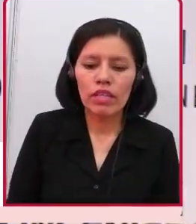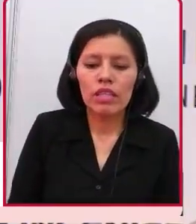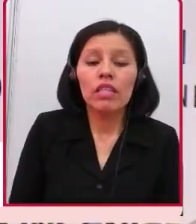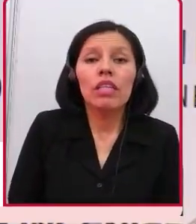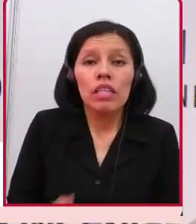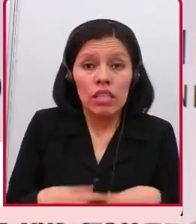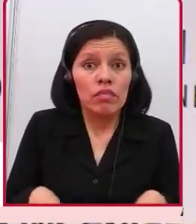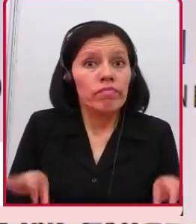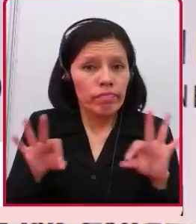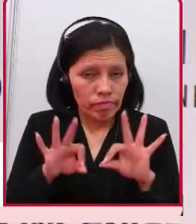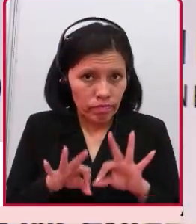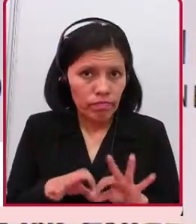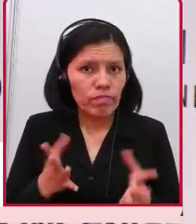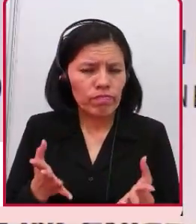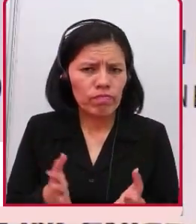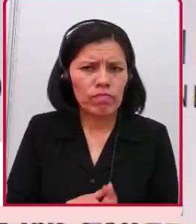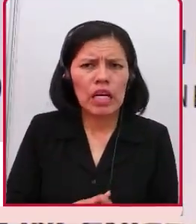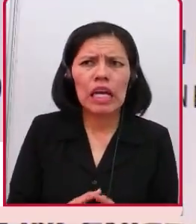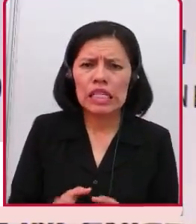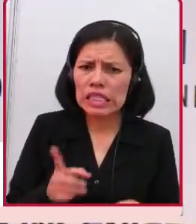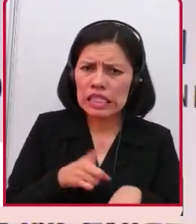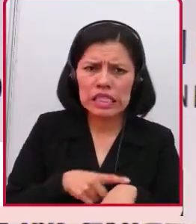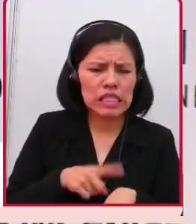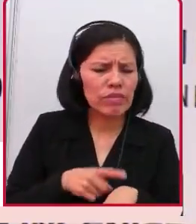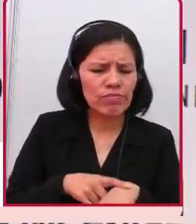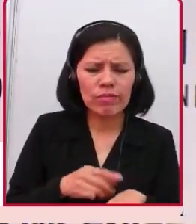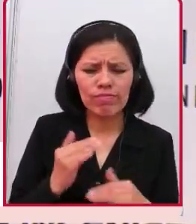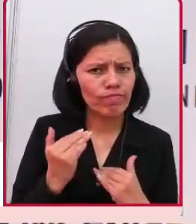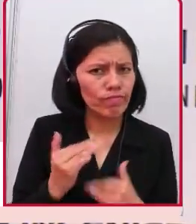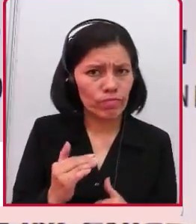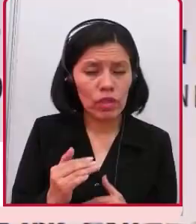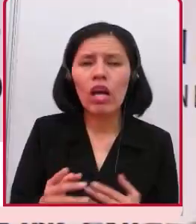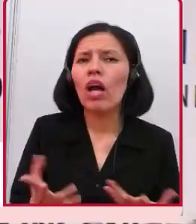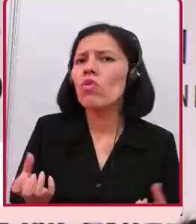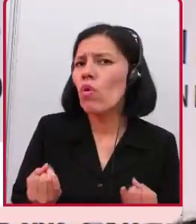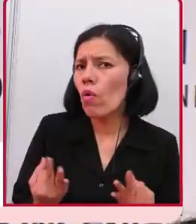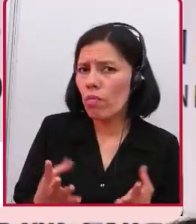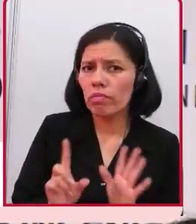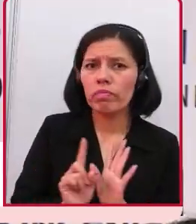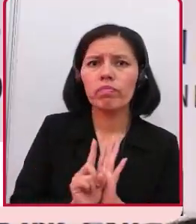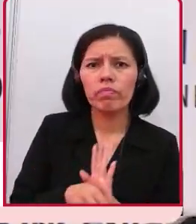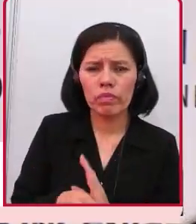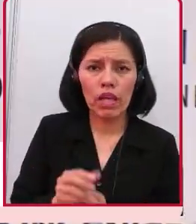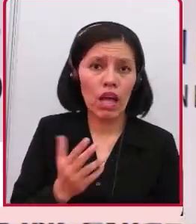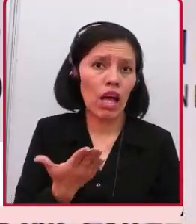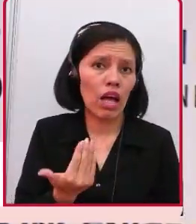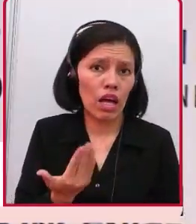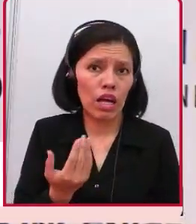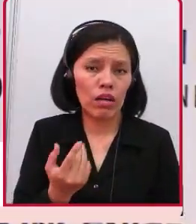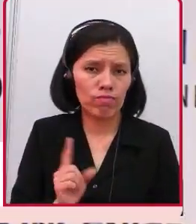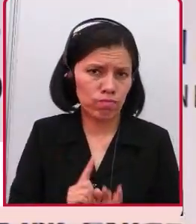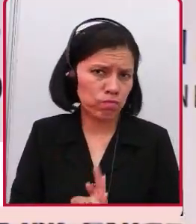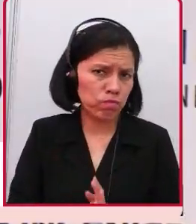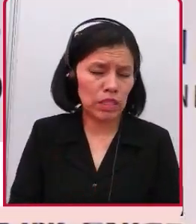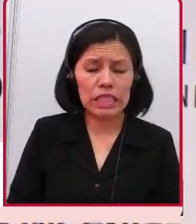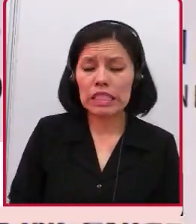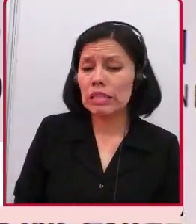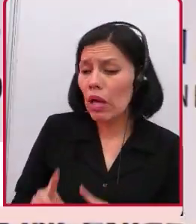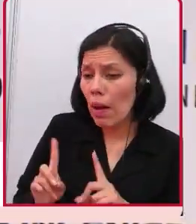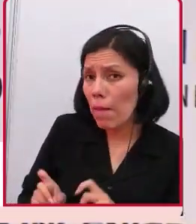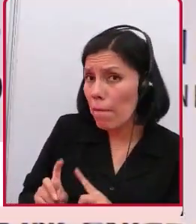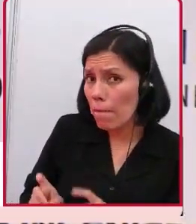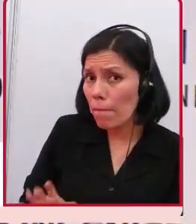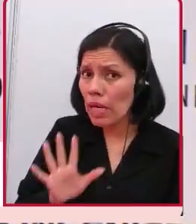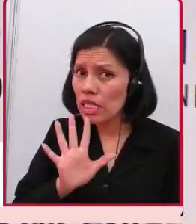Es importante ser riguroso con el tiempo. Las presentaciones solamente deben tomar 15 minutos y las preguntas 5 minutos en total